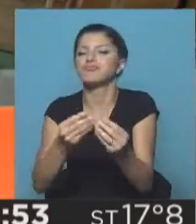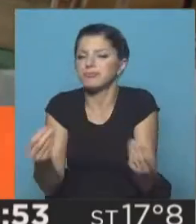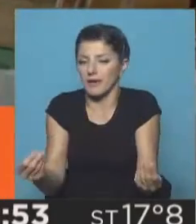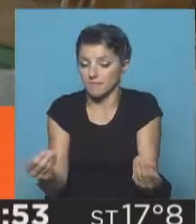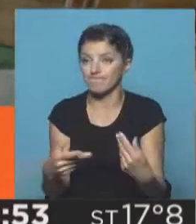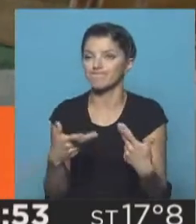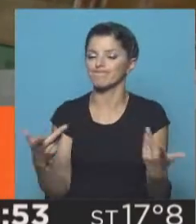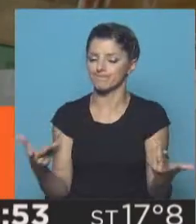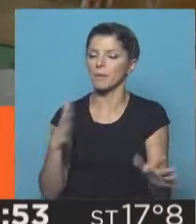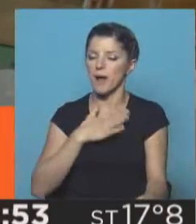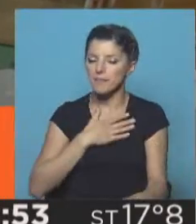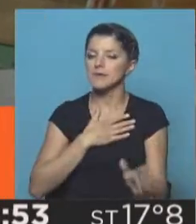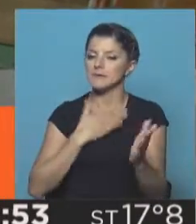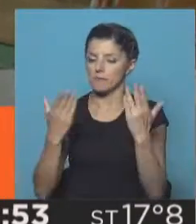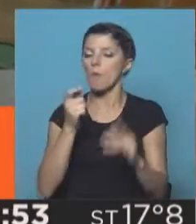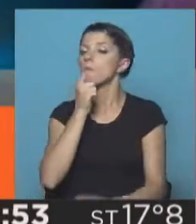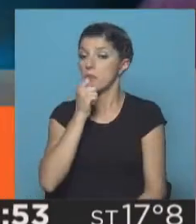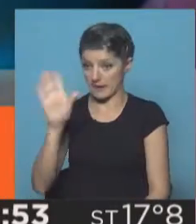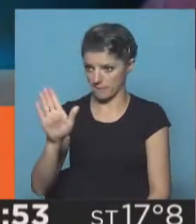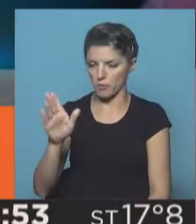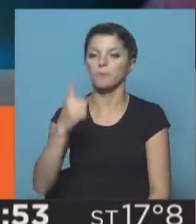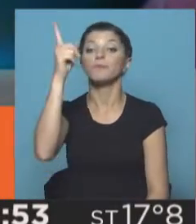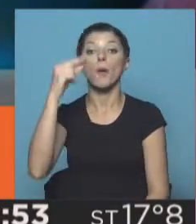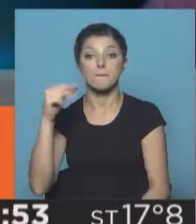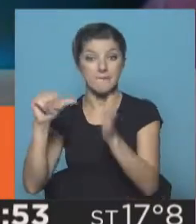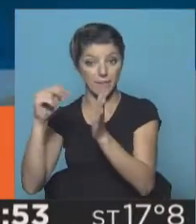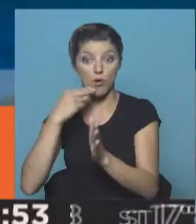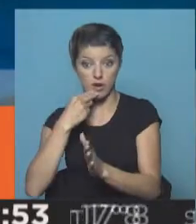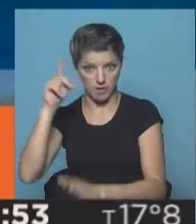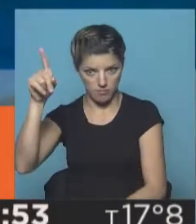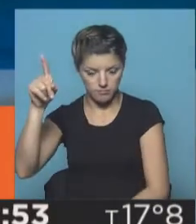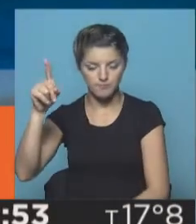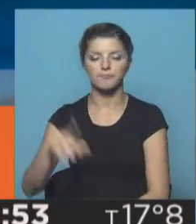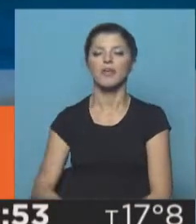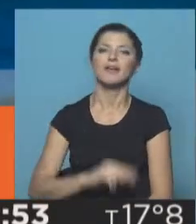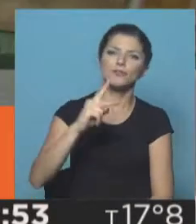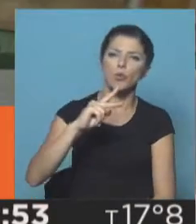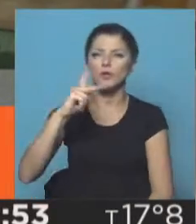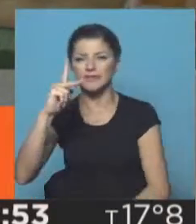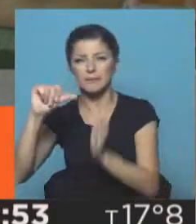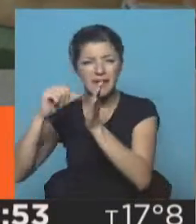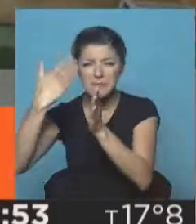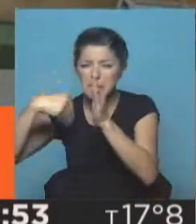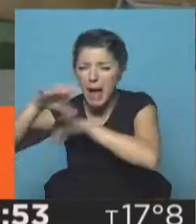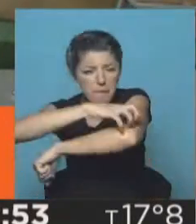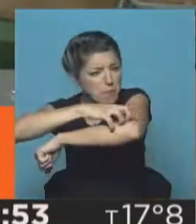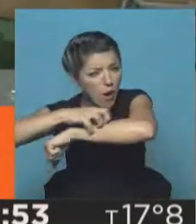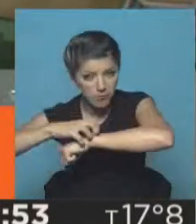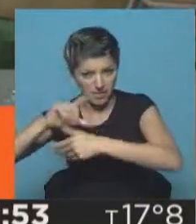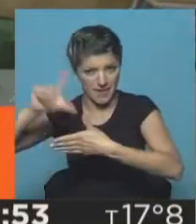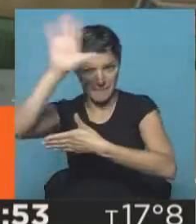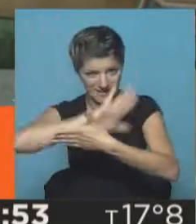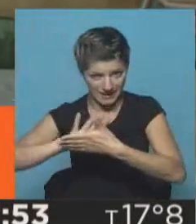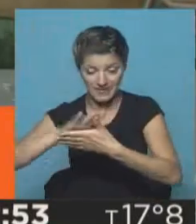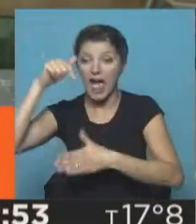muy, muy ecuánime. Por ejemplo, Bolivia, que la tenemos ahí de fondo, ¿no? Bolivia era el segundo o tercer país más pobre de América Latina. Hoy, con